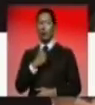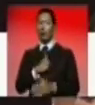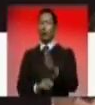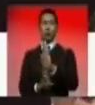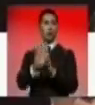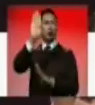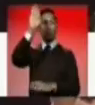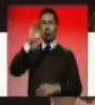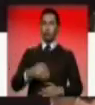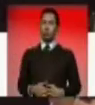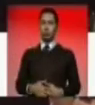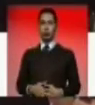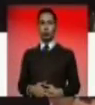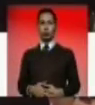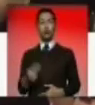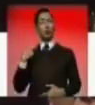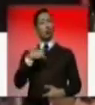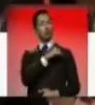compañero.